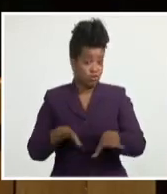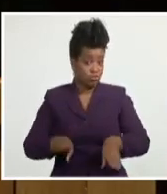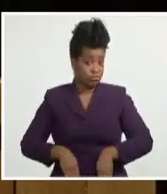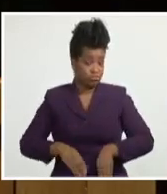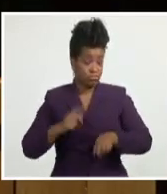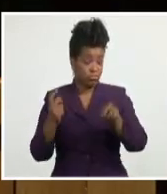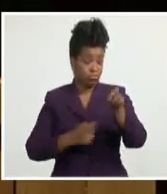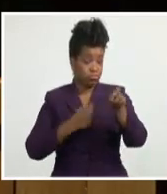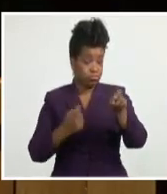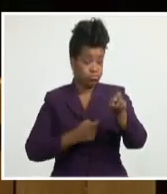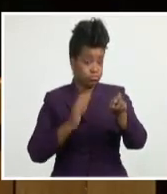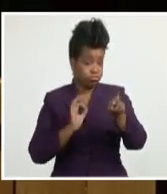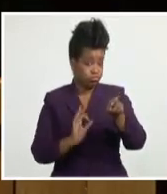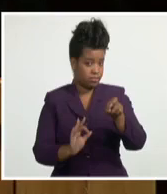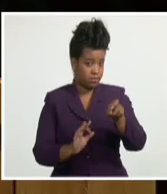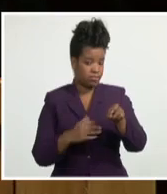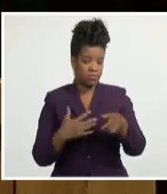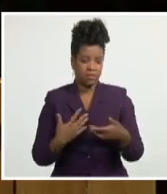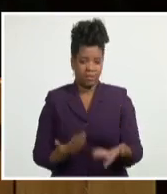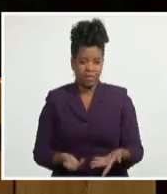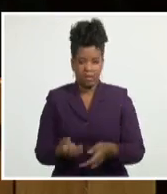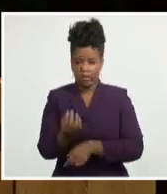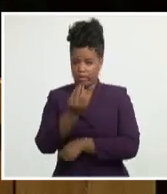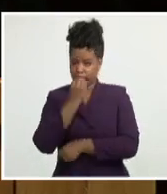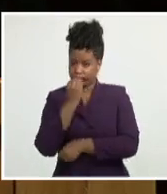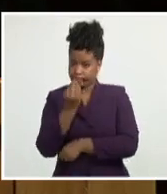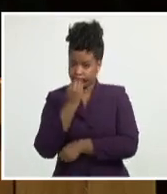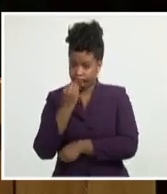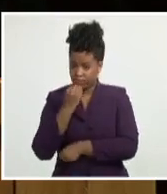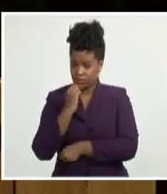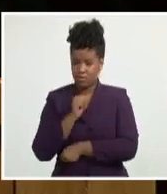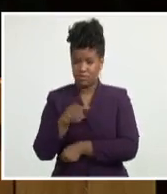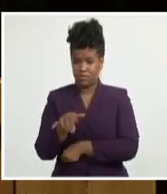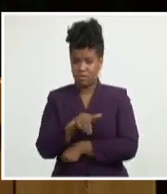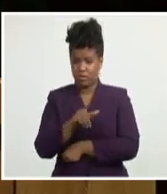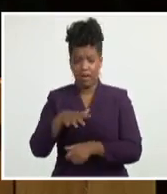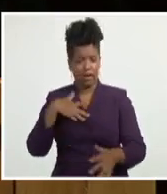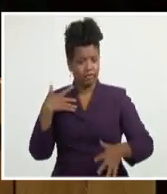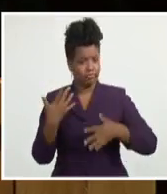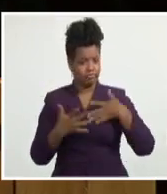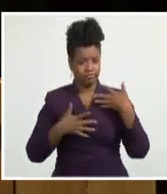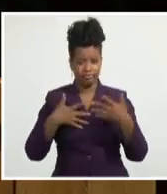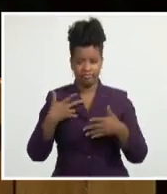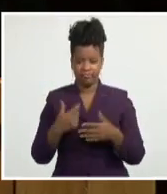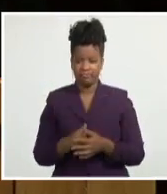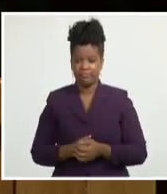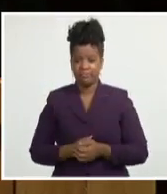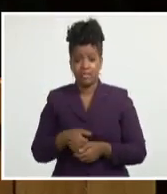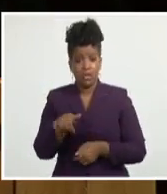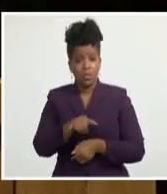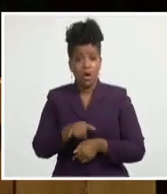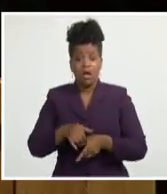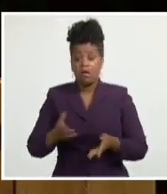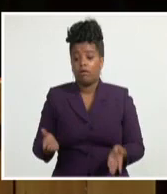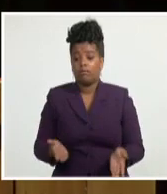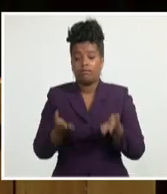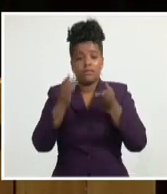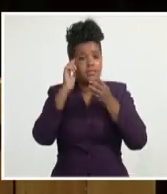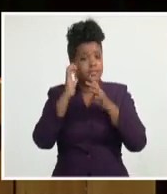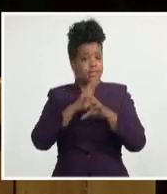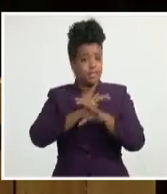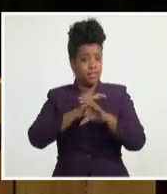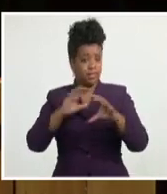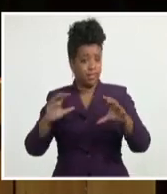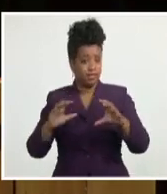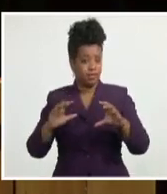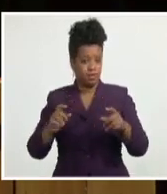una prosperidad que abarque desde la alimentación hasta la recreación, que incluya el desarrollo científico, una